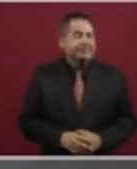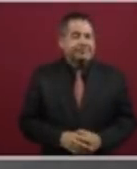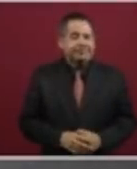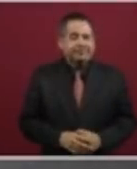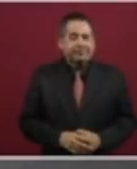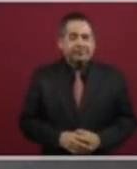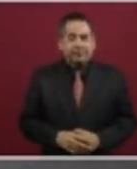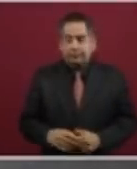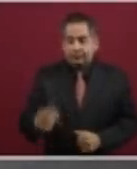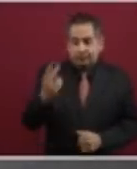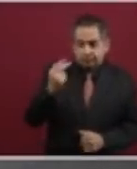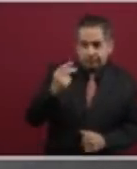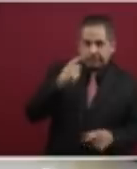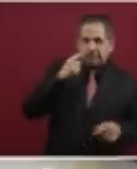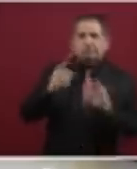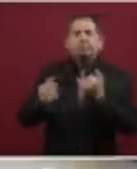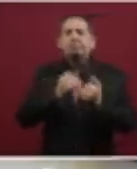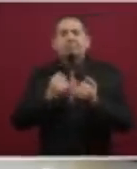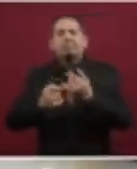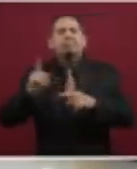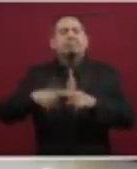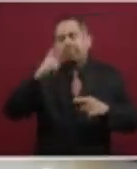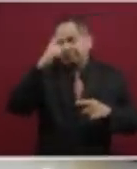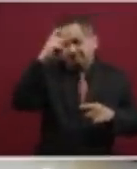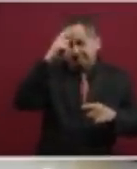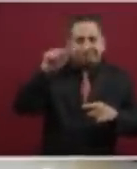No, a ver si la tienen.